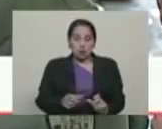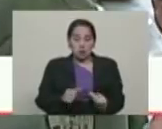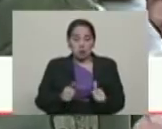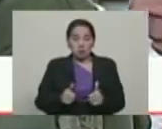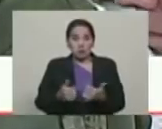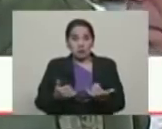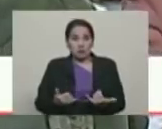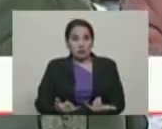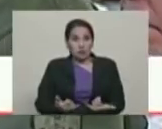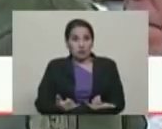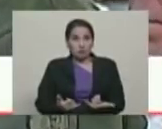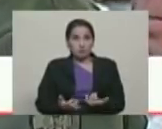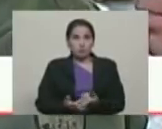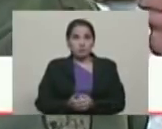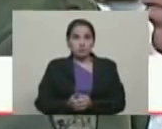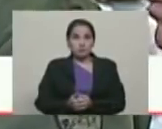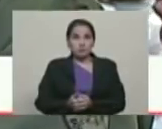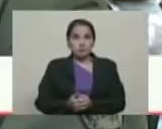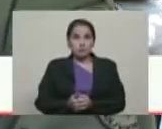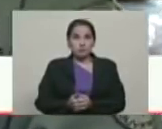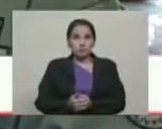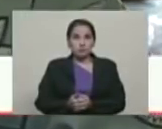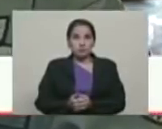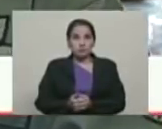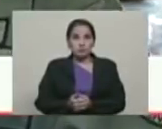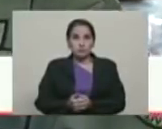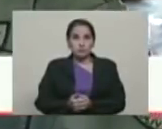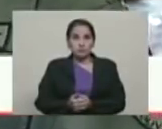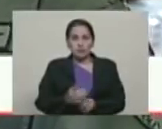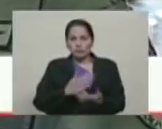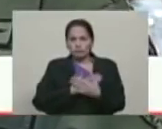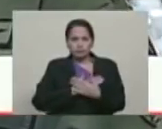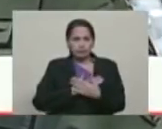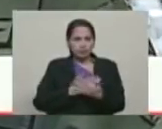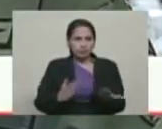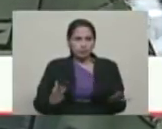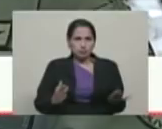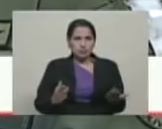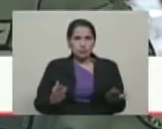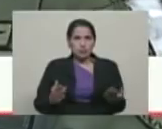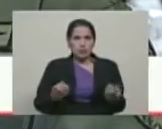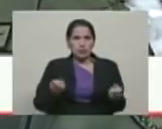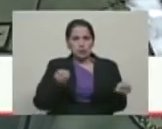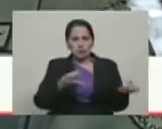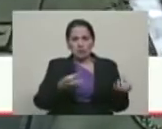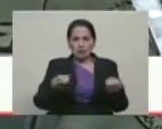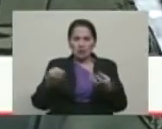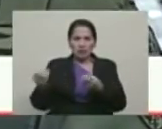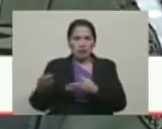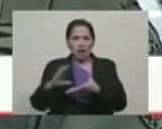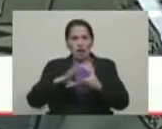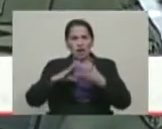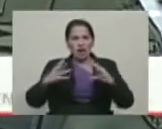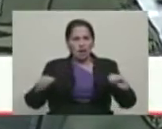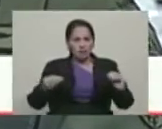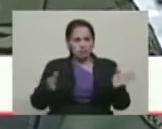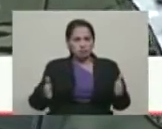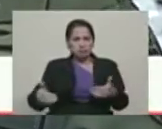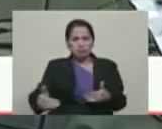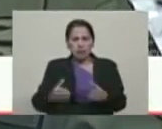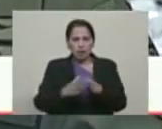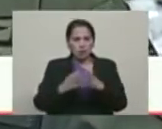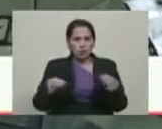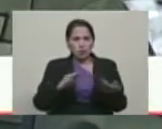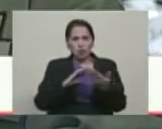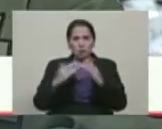forma inmediata, que garantice la distribución de nuestros clases que le llegue a la familia en cada una de sus